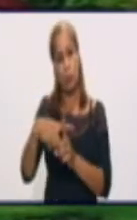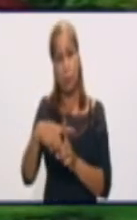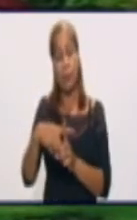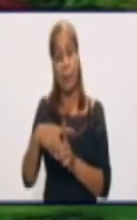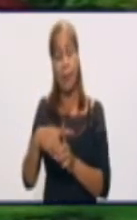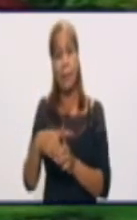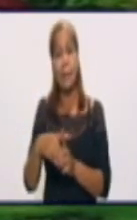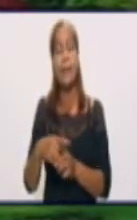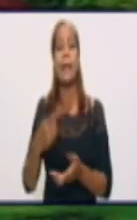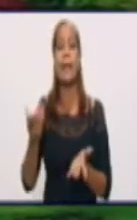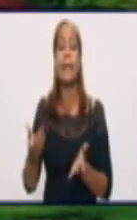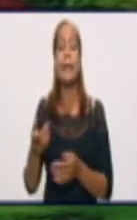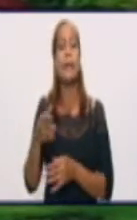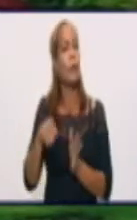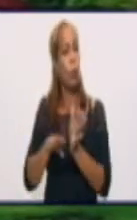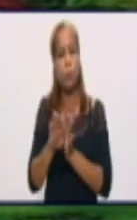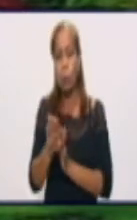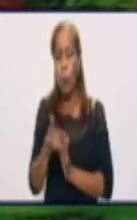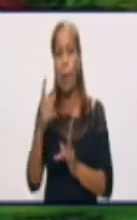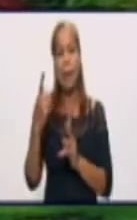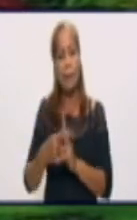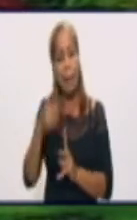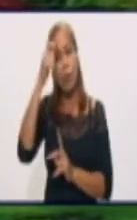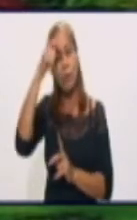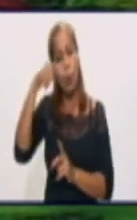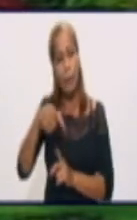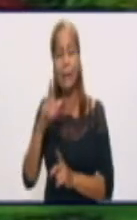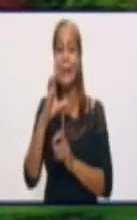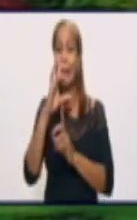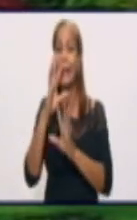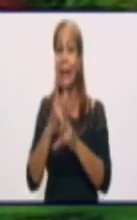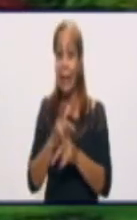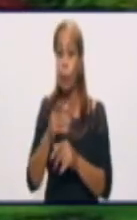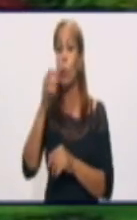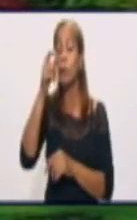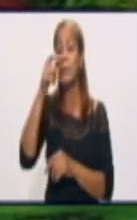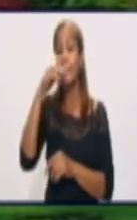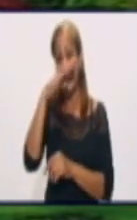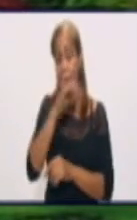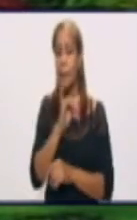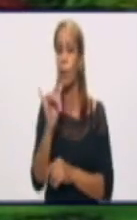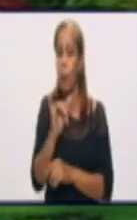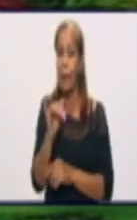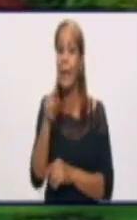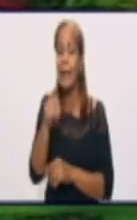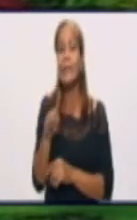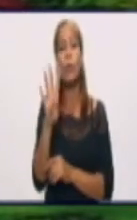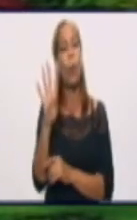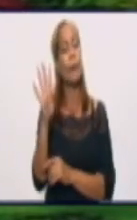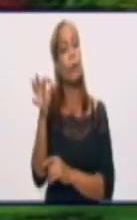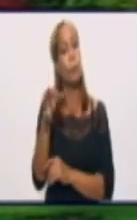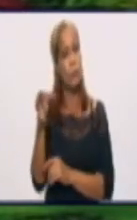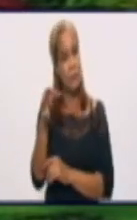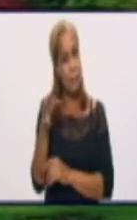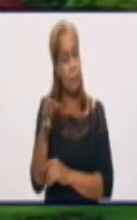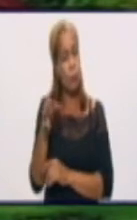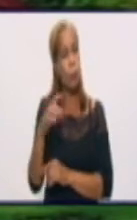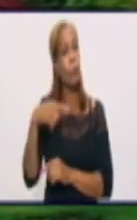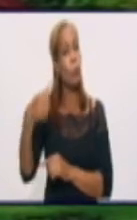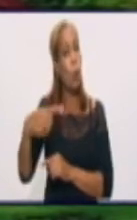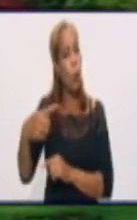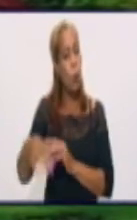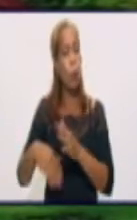Bayamo y Guisa los que mayor tasa de incidencia tienen. Incluso por los datos que da la doctora, esos 4 municipios siguen reportando por